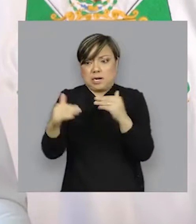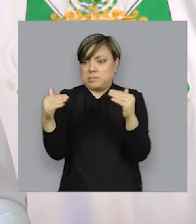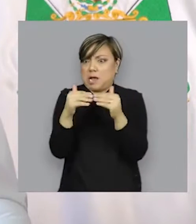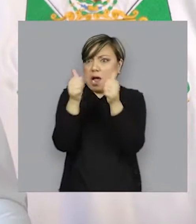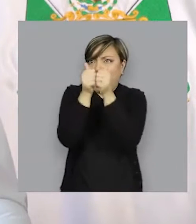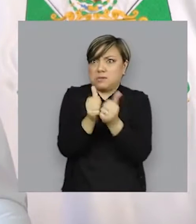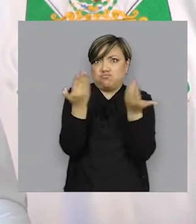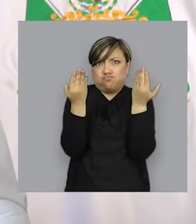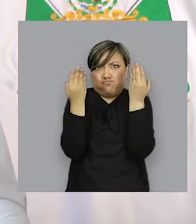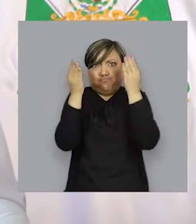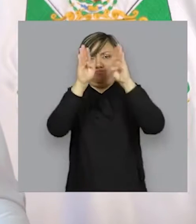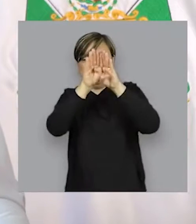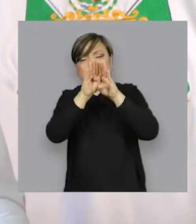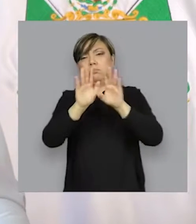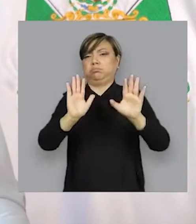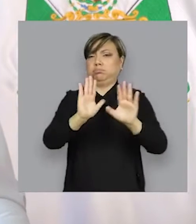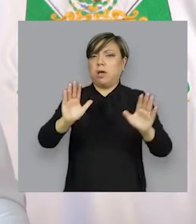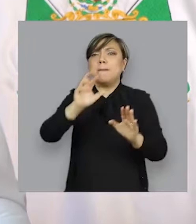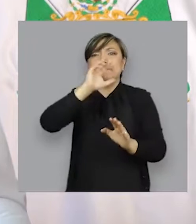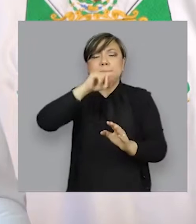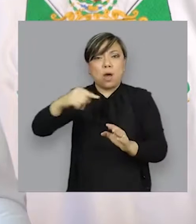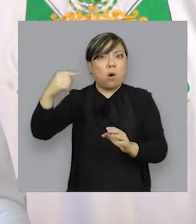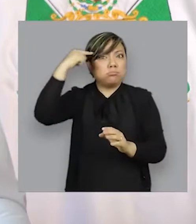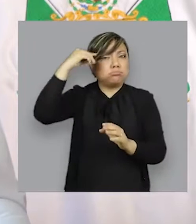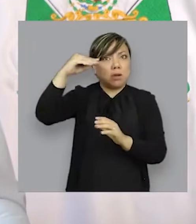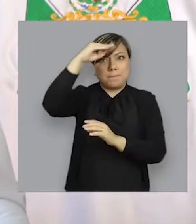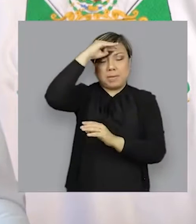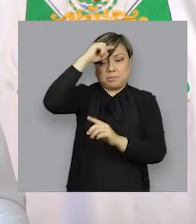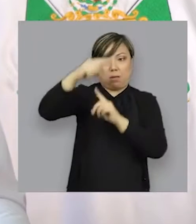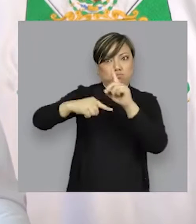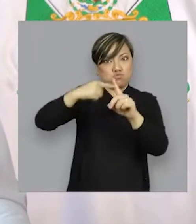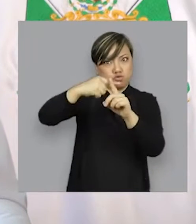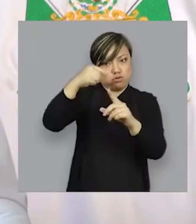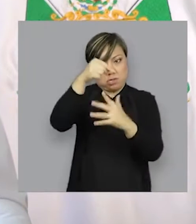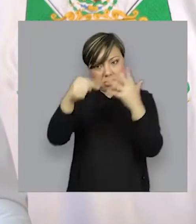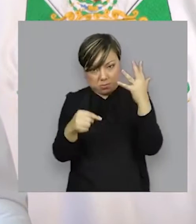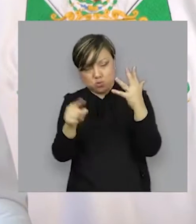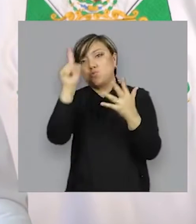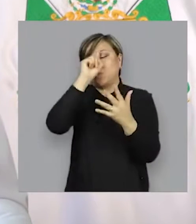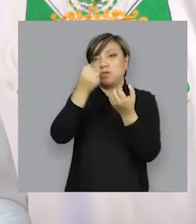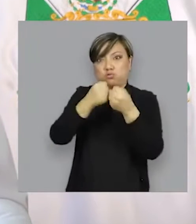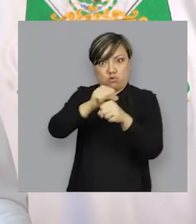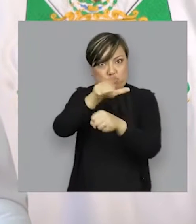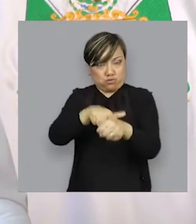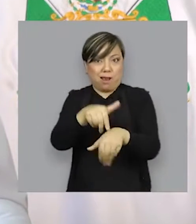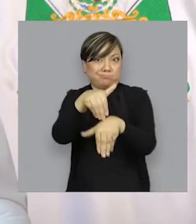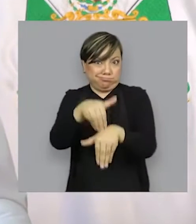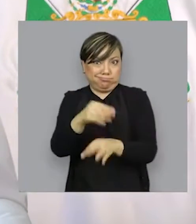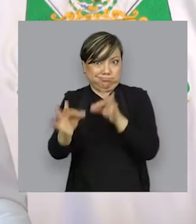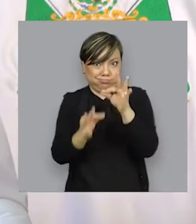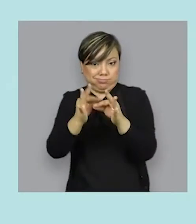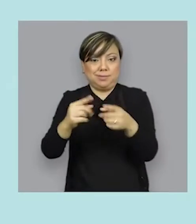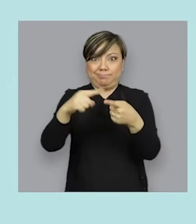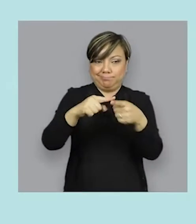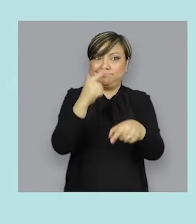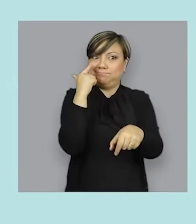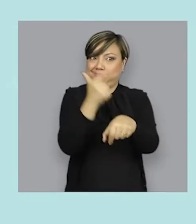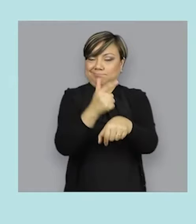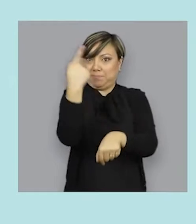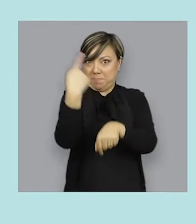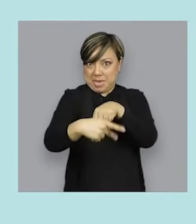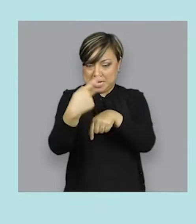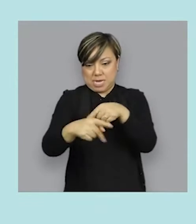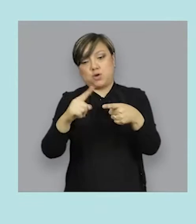no se trata de volver a encerrarte, se trata de que pienses seguro y para eso están los 5 pasos del entrenamiento social. 1.